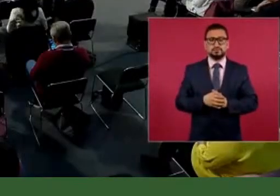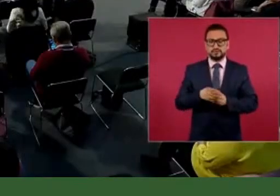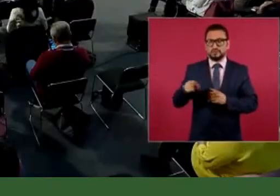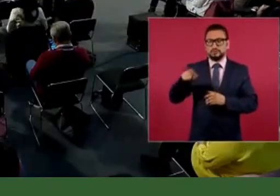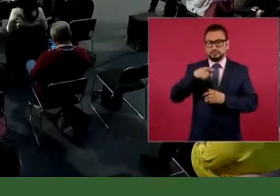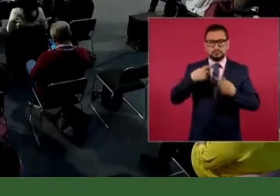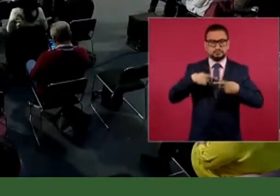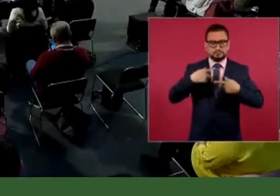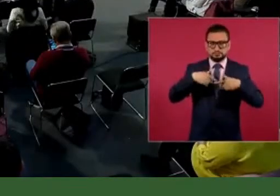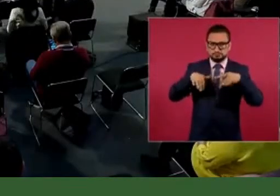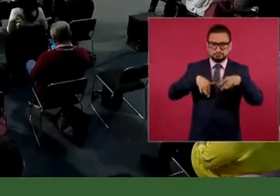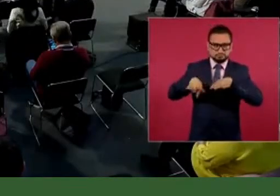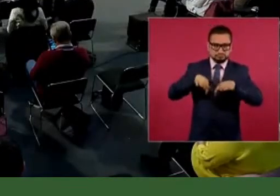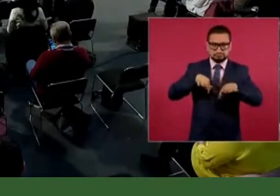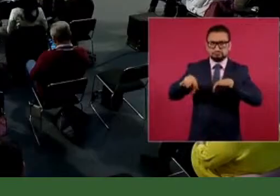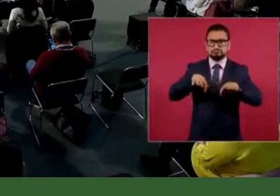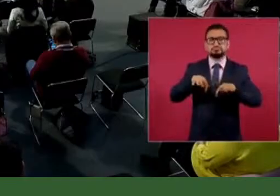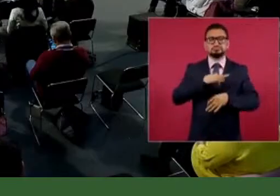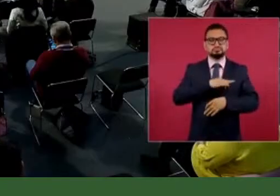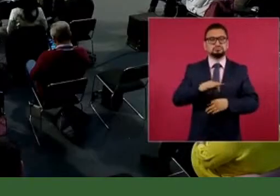empleos.